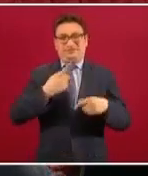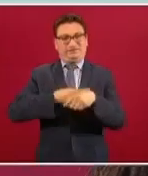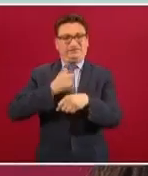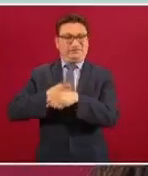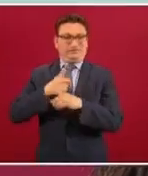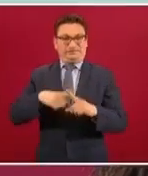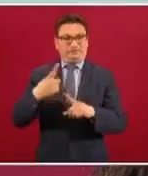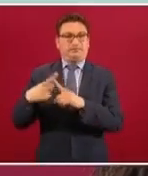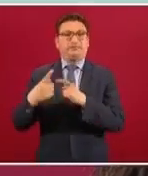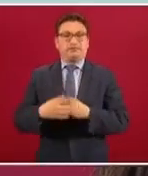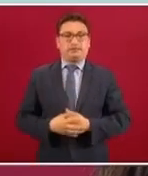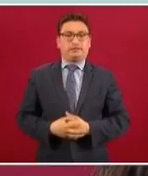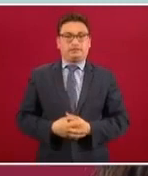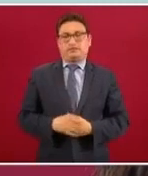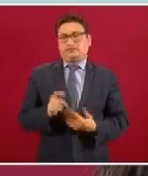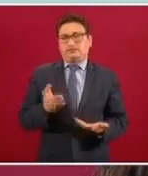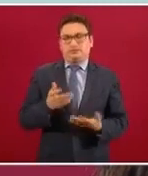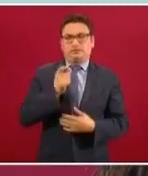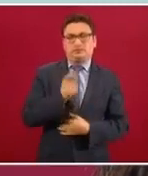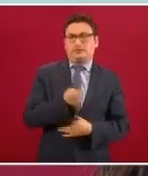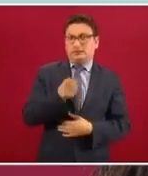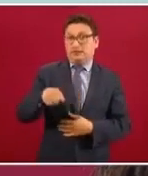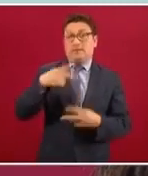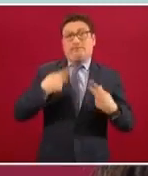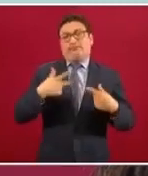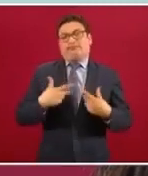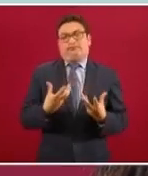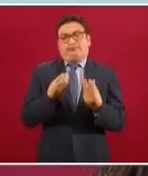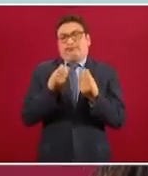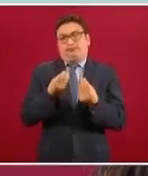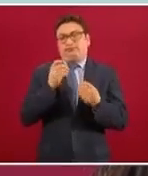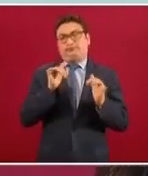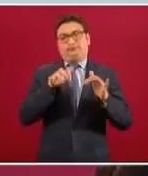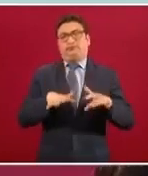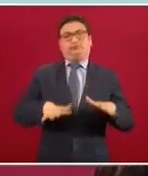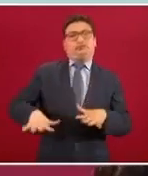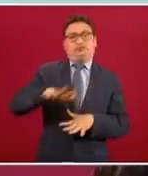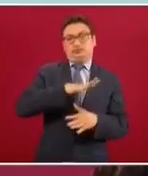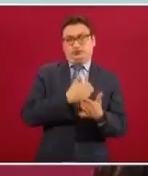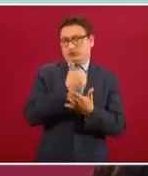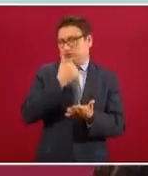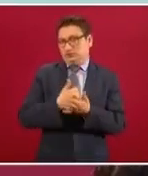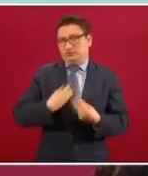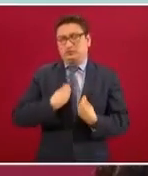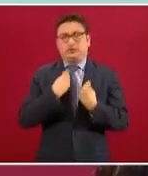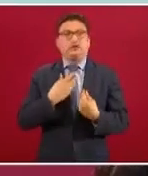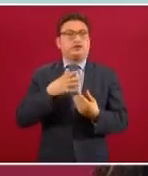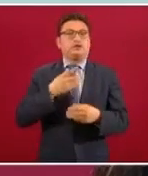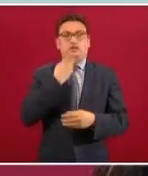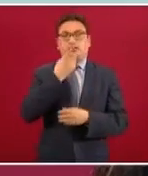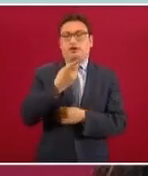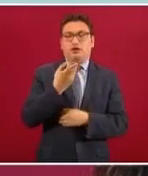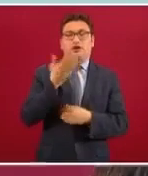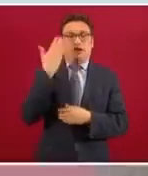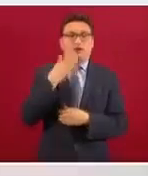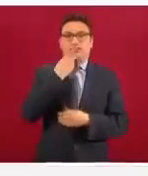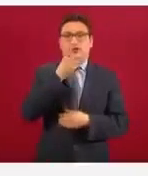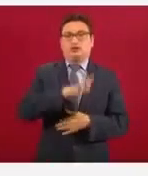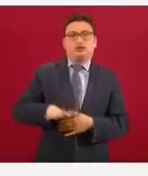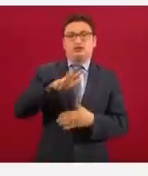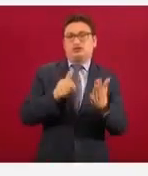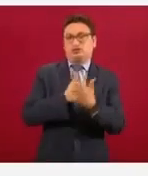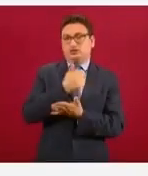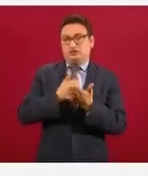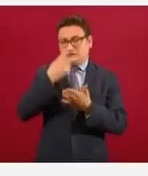casos. Esto tiene que ver con la cantidad de población, como hemos dicho. En la zona metropolitana del Valle de México está